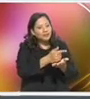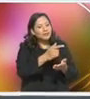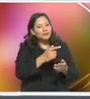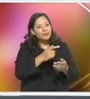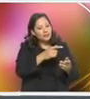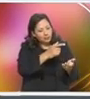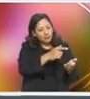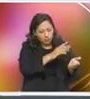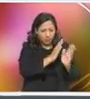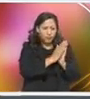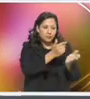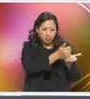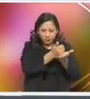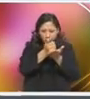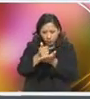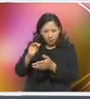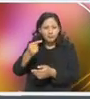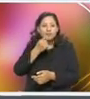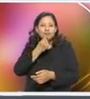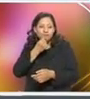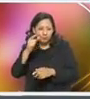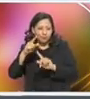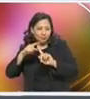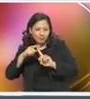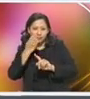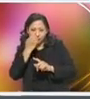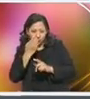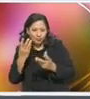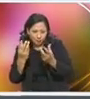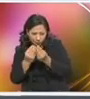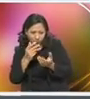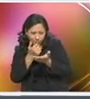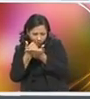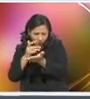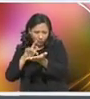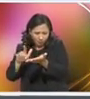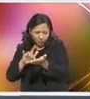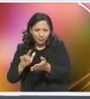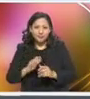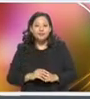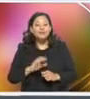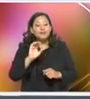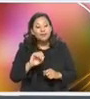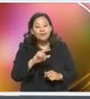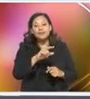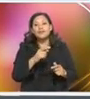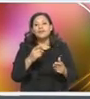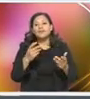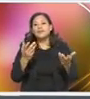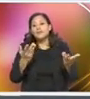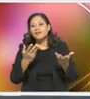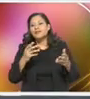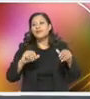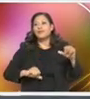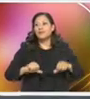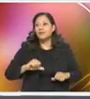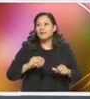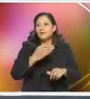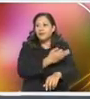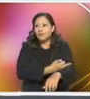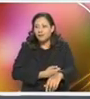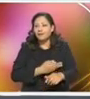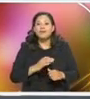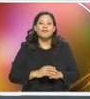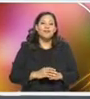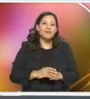escuela, ¿no? Que se sienten con ellos un ratito, o el llevarlos a lo mejor a alguna actividad que tengan en la tarde, ¿no? Sí, Que